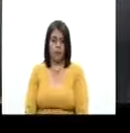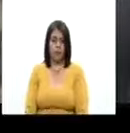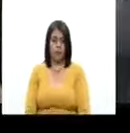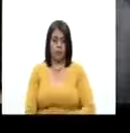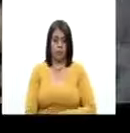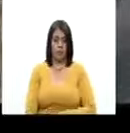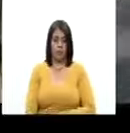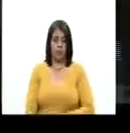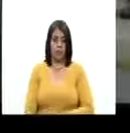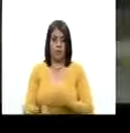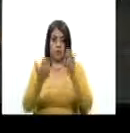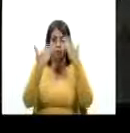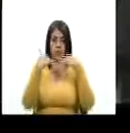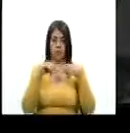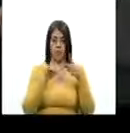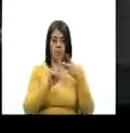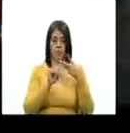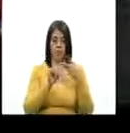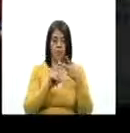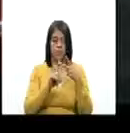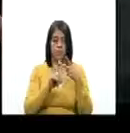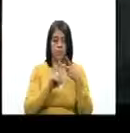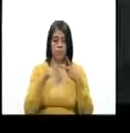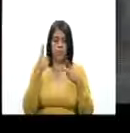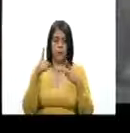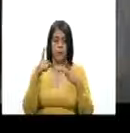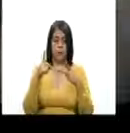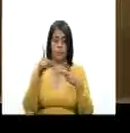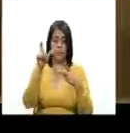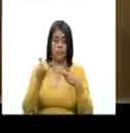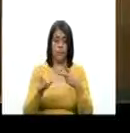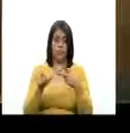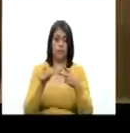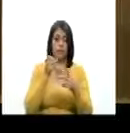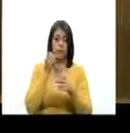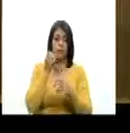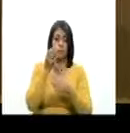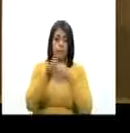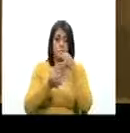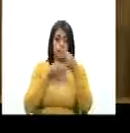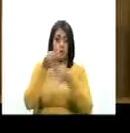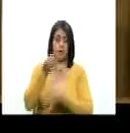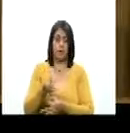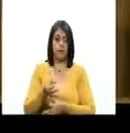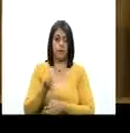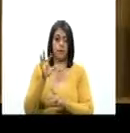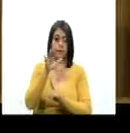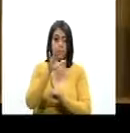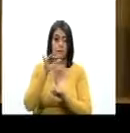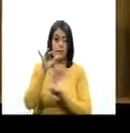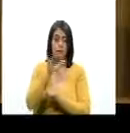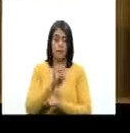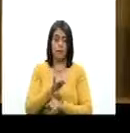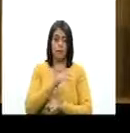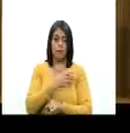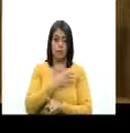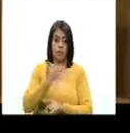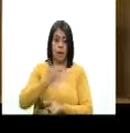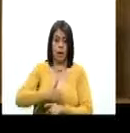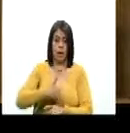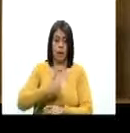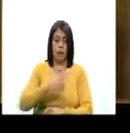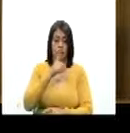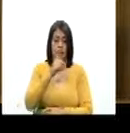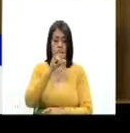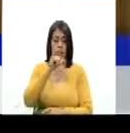Siguiente punto del orden del día, señora secretaria. Derecho de palabra del influencer argentino Diego Omar Suárez,